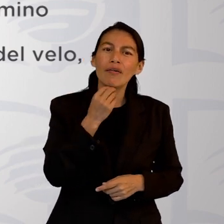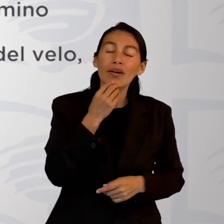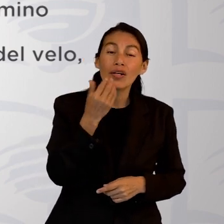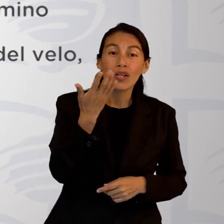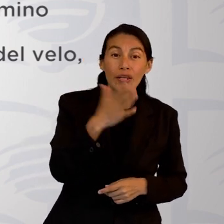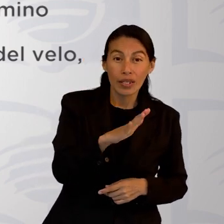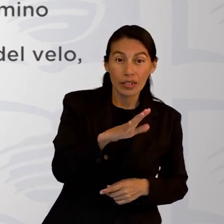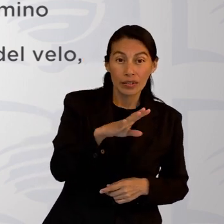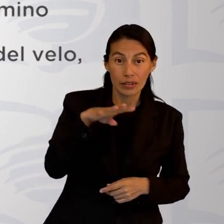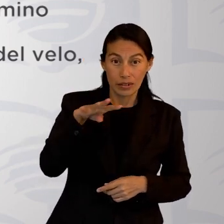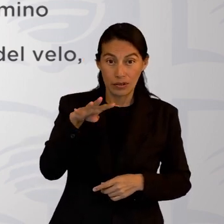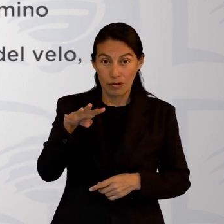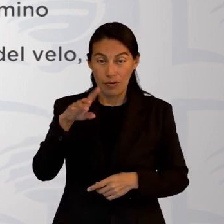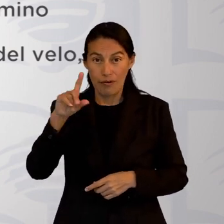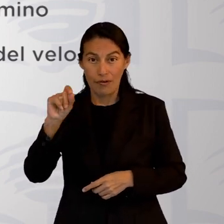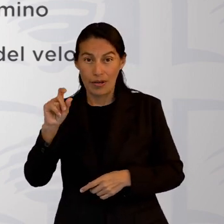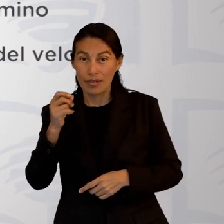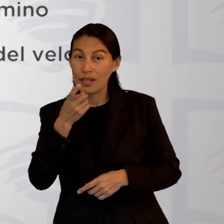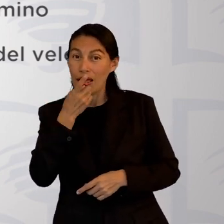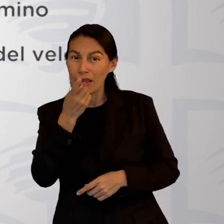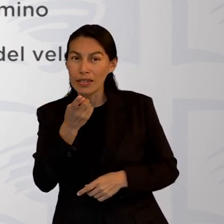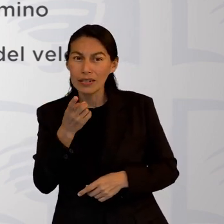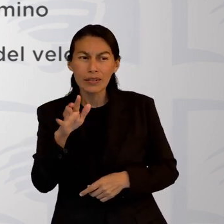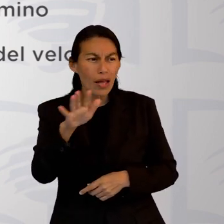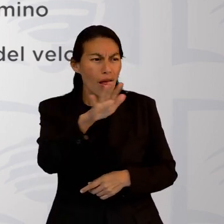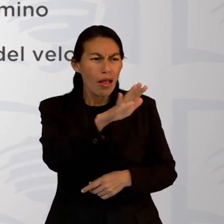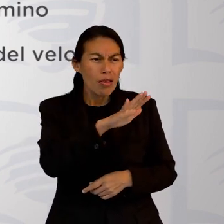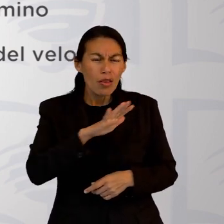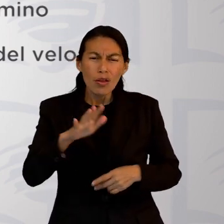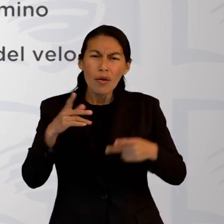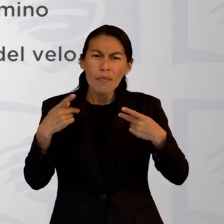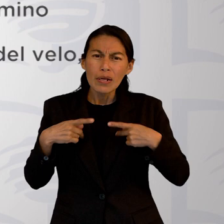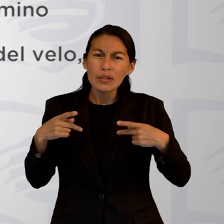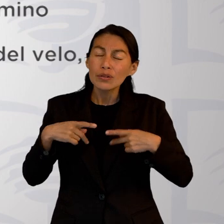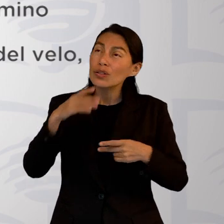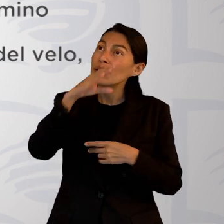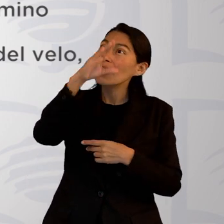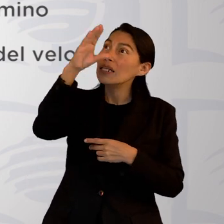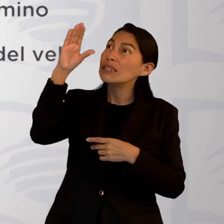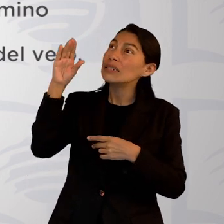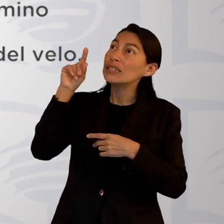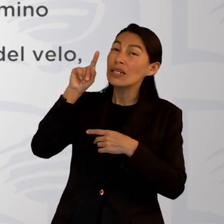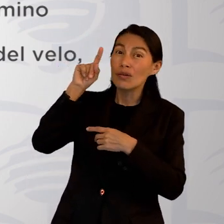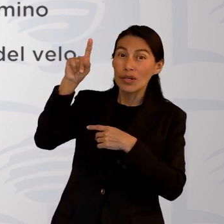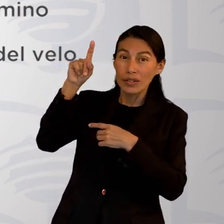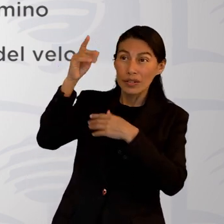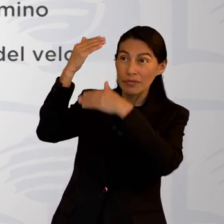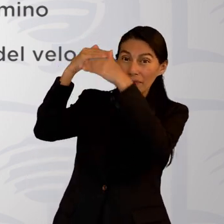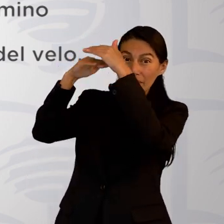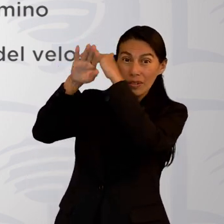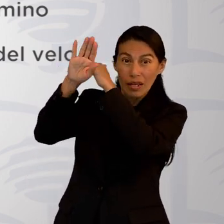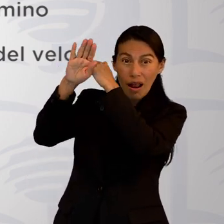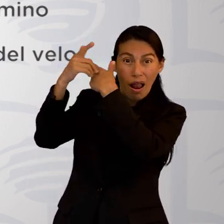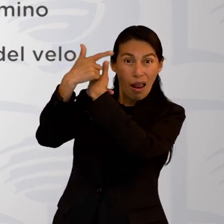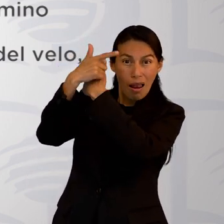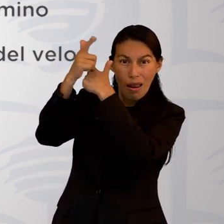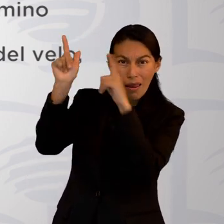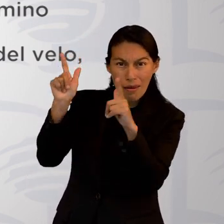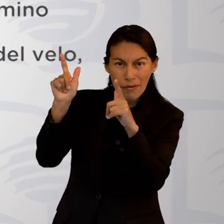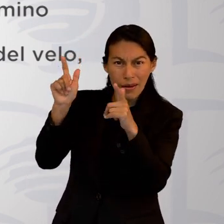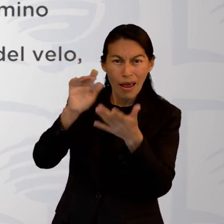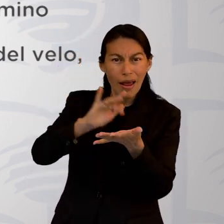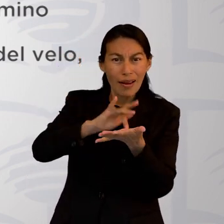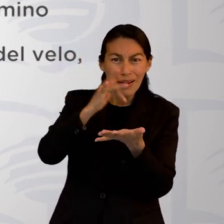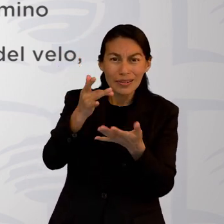19 20 se nos dice que tenemos libertad para entrar en el santuario celestial por la